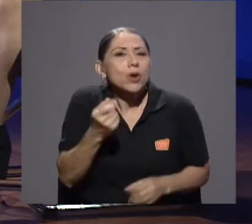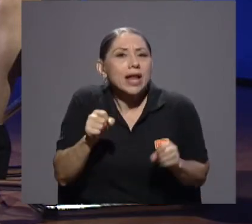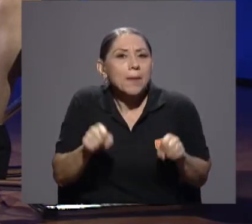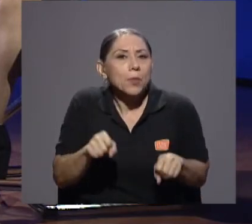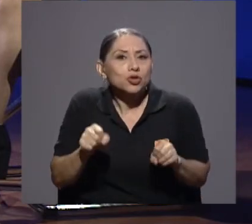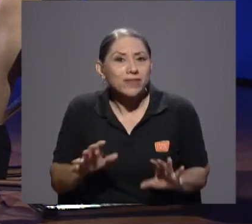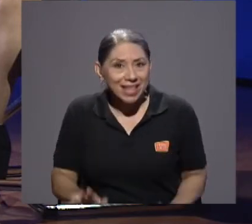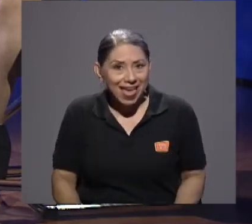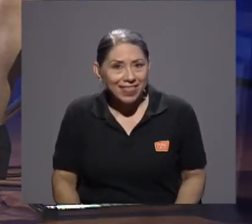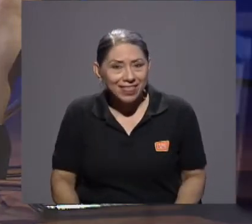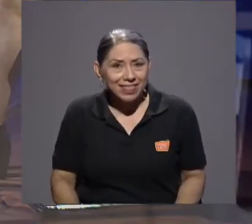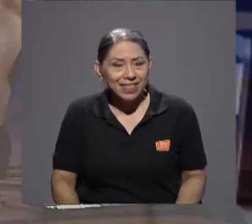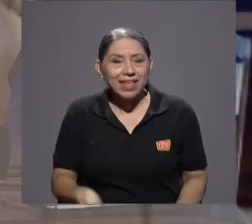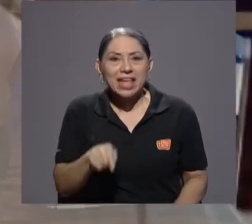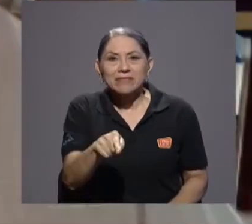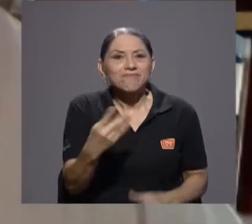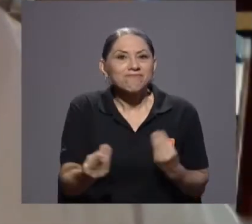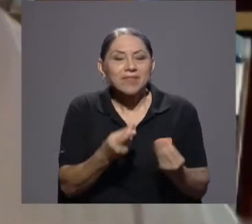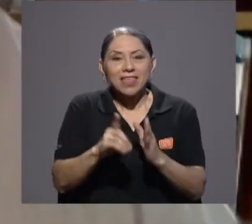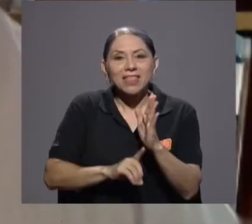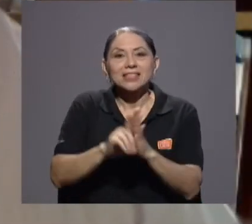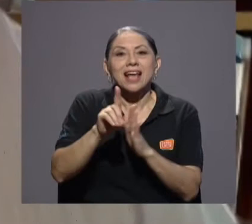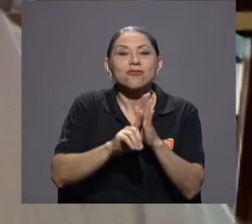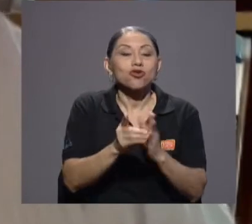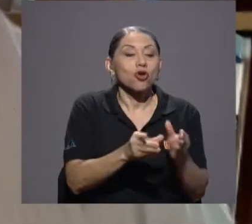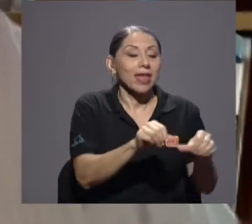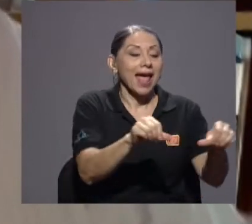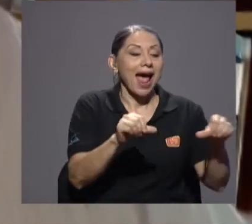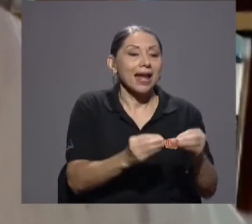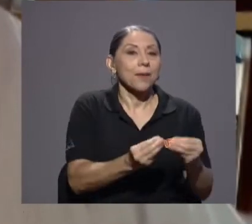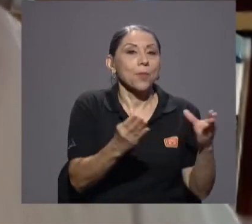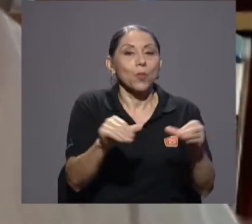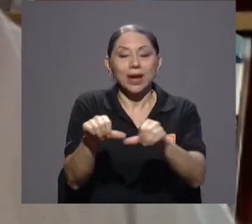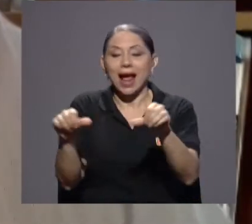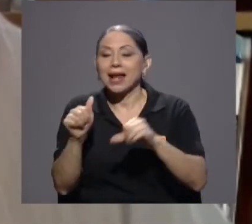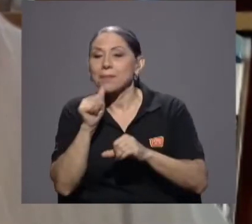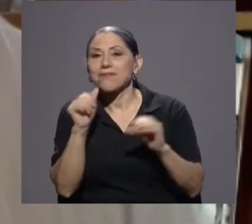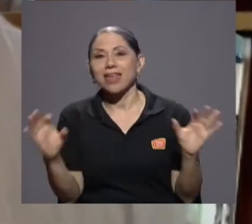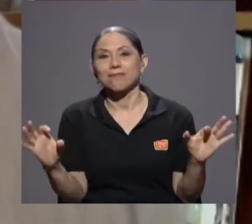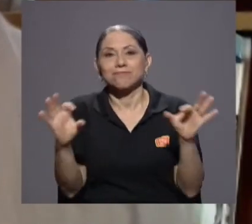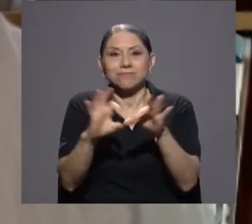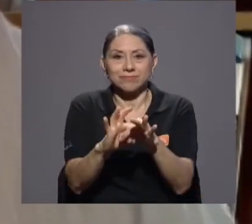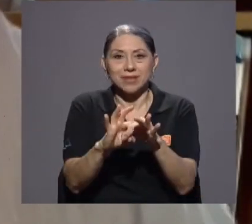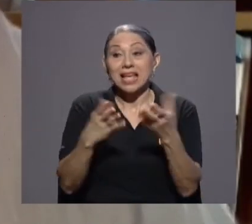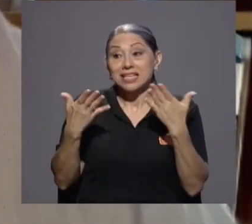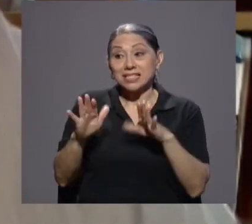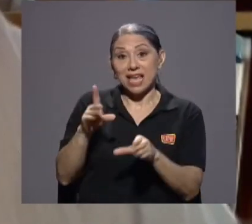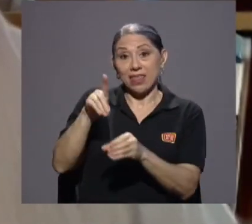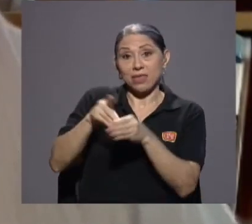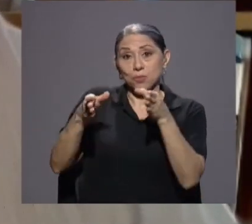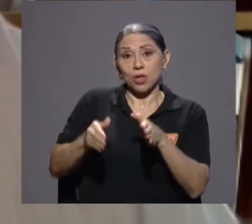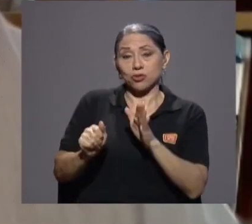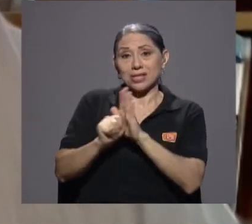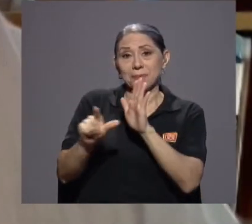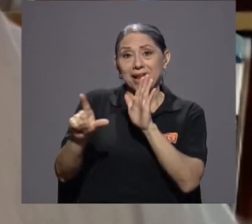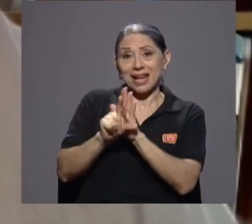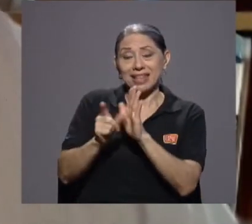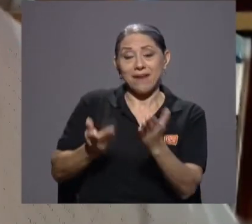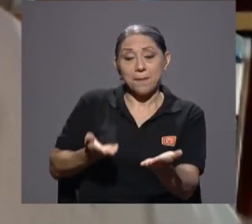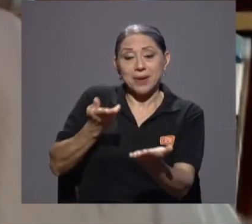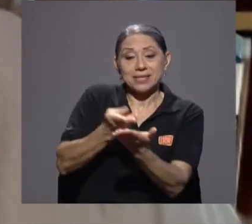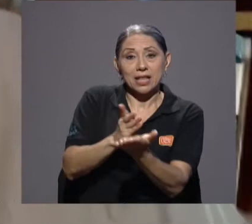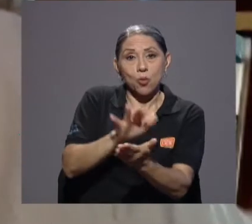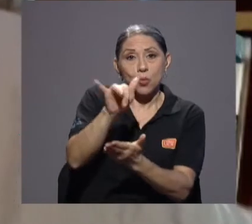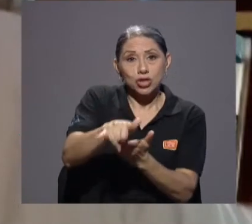dijo en su última lámina, el desarrollo de alianzas público-privadas. De hecho, hemos presentado a través de unos diputados un proyecto de la Asamblea Legislativa que ya